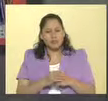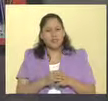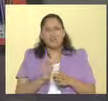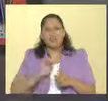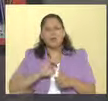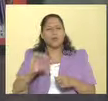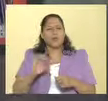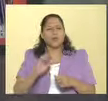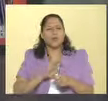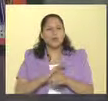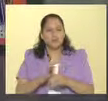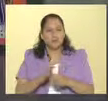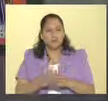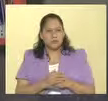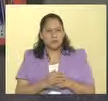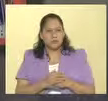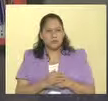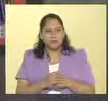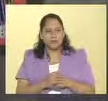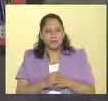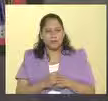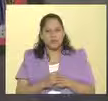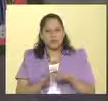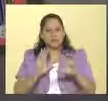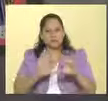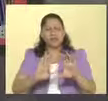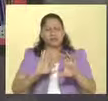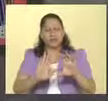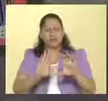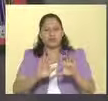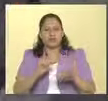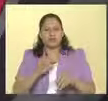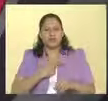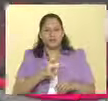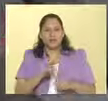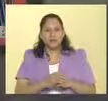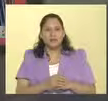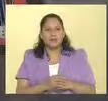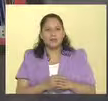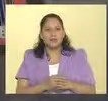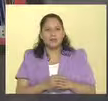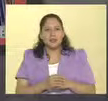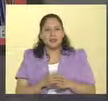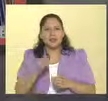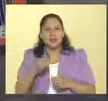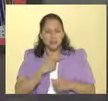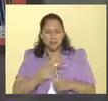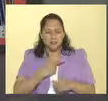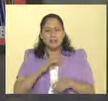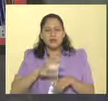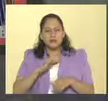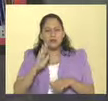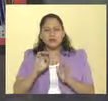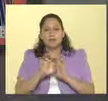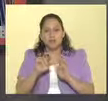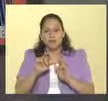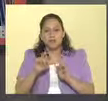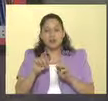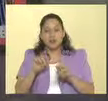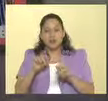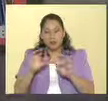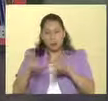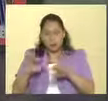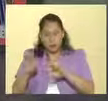produce odio? Los claxonazos. Ya. ¿Qué te hubiera gustado ser de no ser lo que